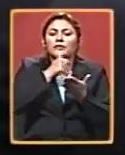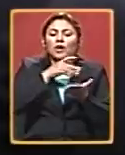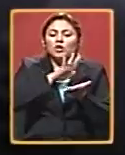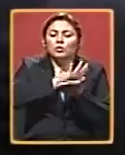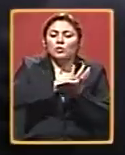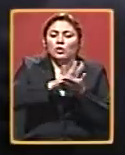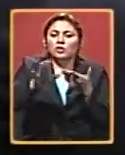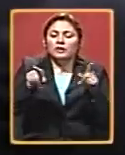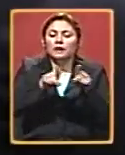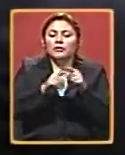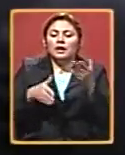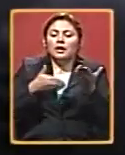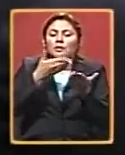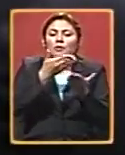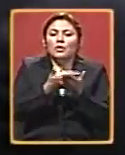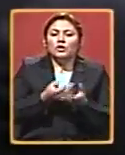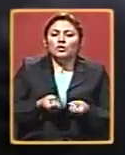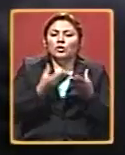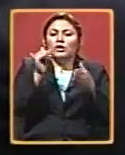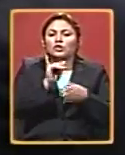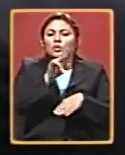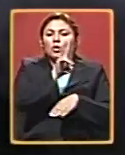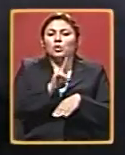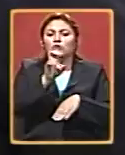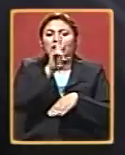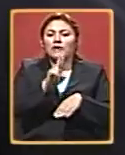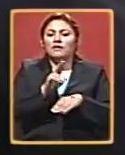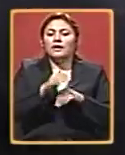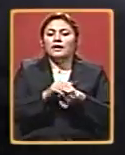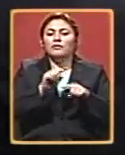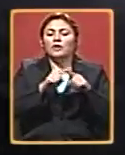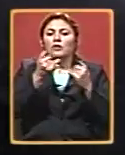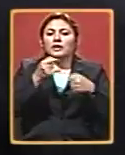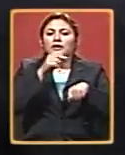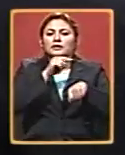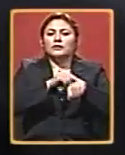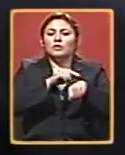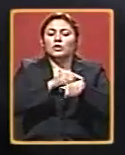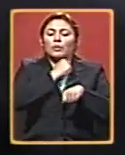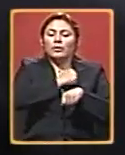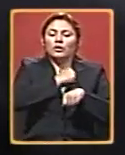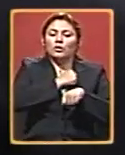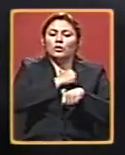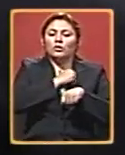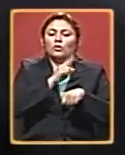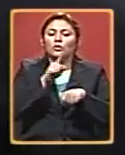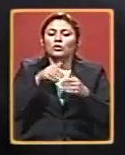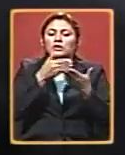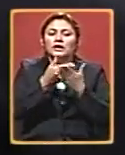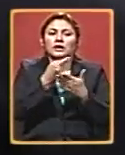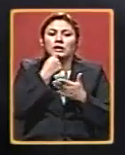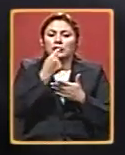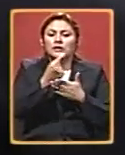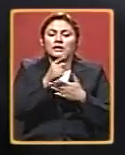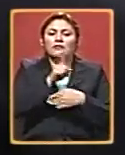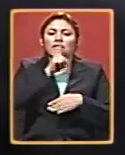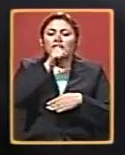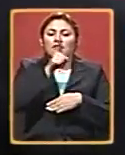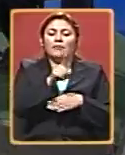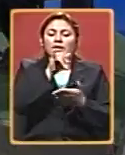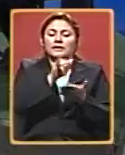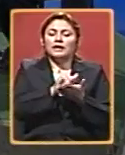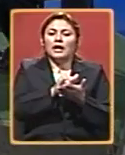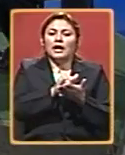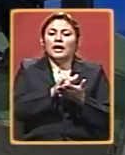proveedores públicos como la Universidad de Costa Rica. Pero que en este momento uno llega y dice, está realmente en